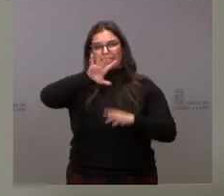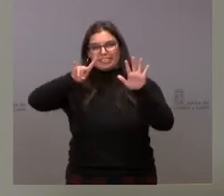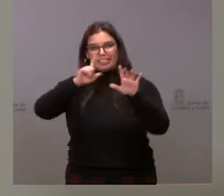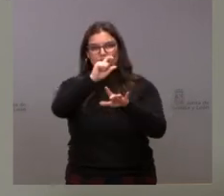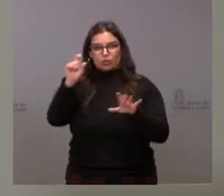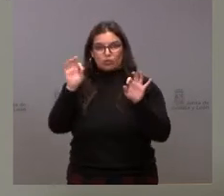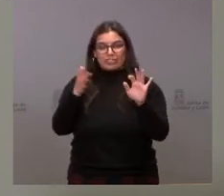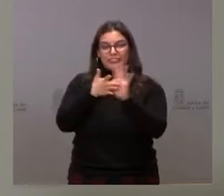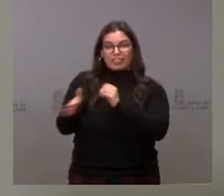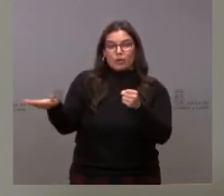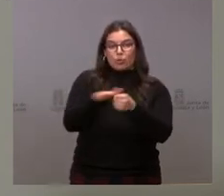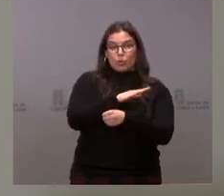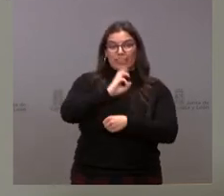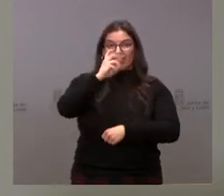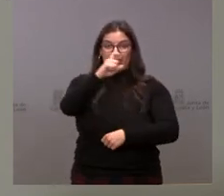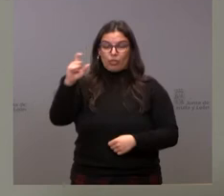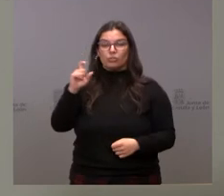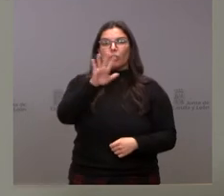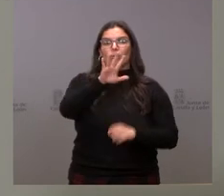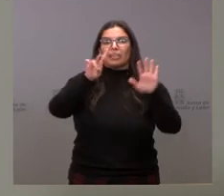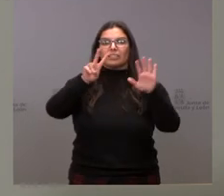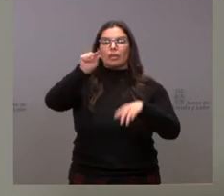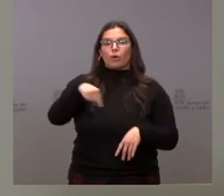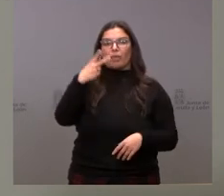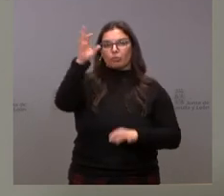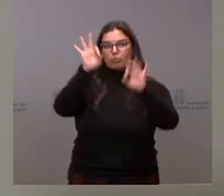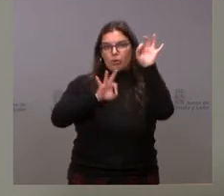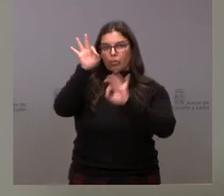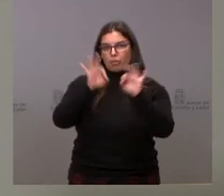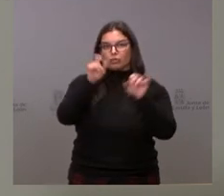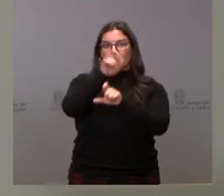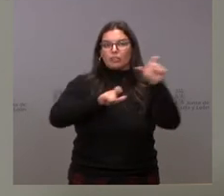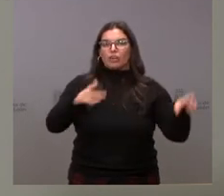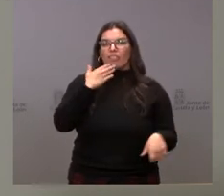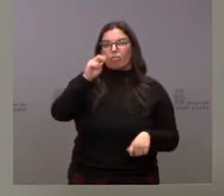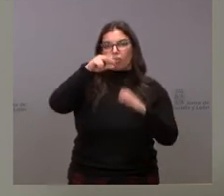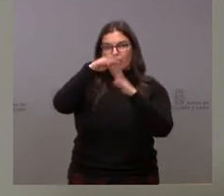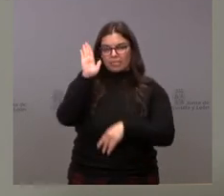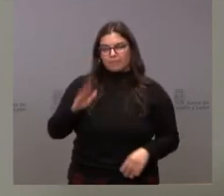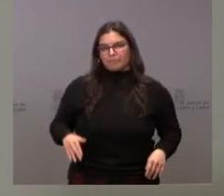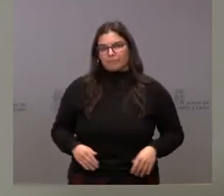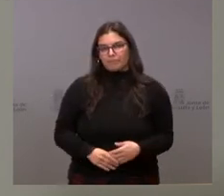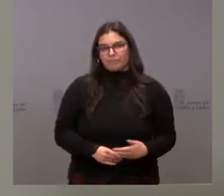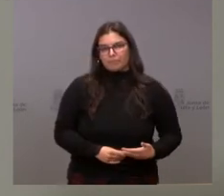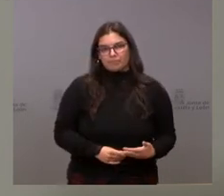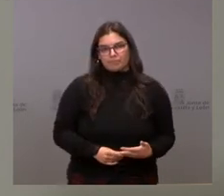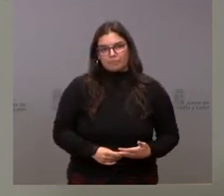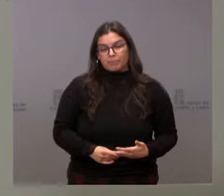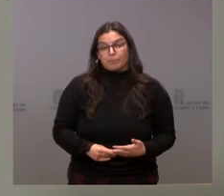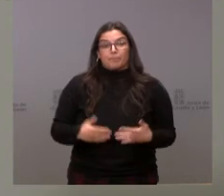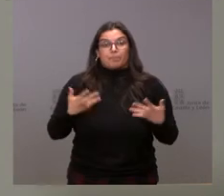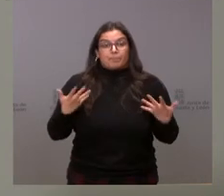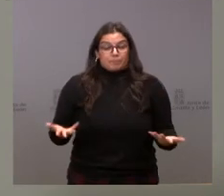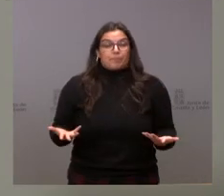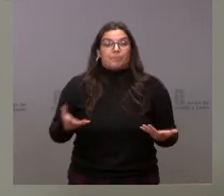supone una cobertura en tercera dosis del 57 2% de la población mayor de 12 años lo cual en